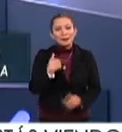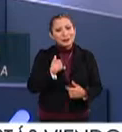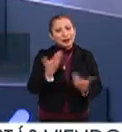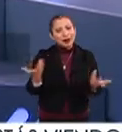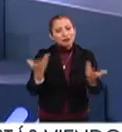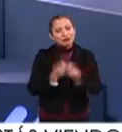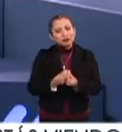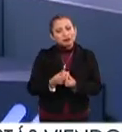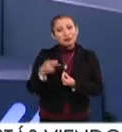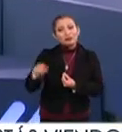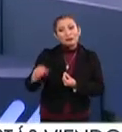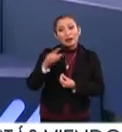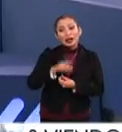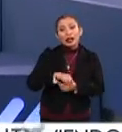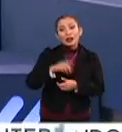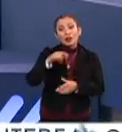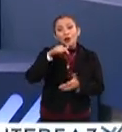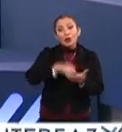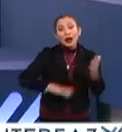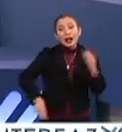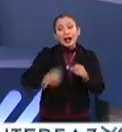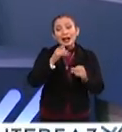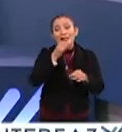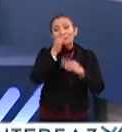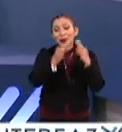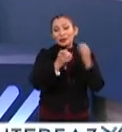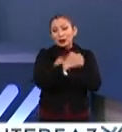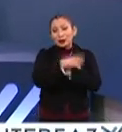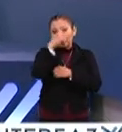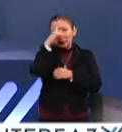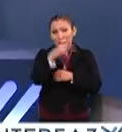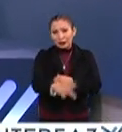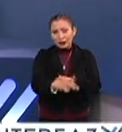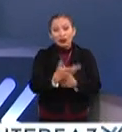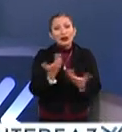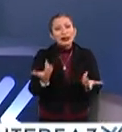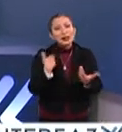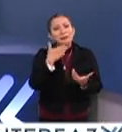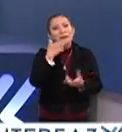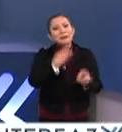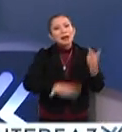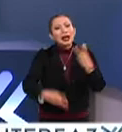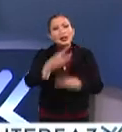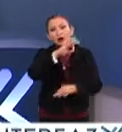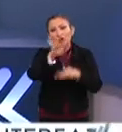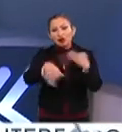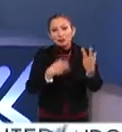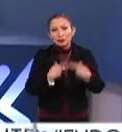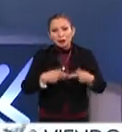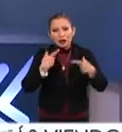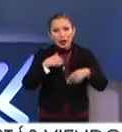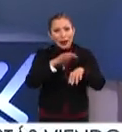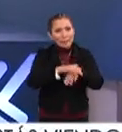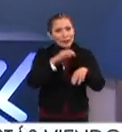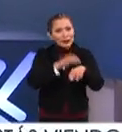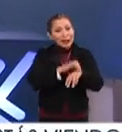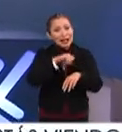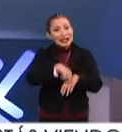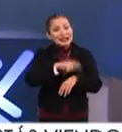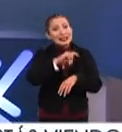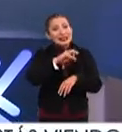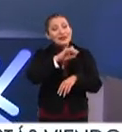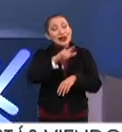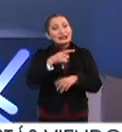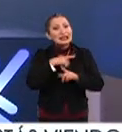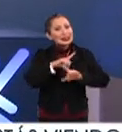mío de estar contigo en este estudio de la Agencia Informativa de Educación de México y darle la bienvenida a todos nuestros amigos a Interfaz,